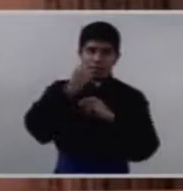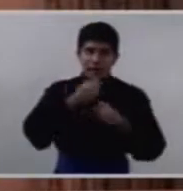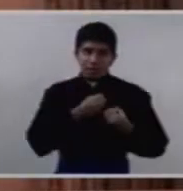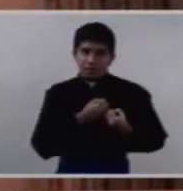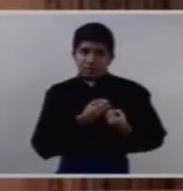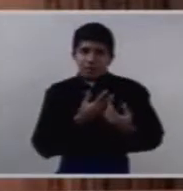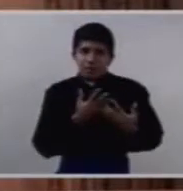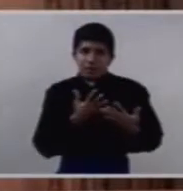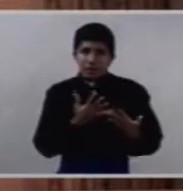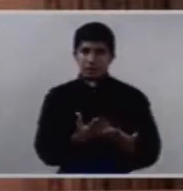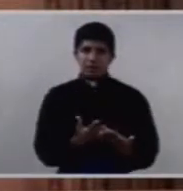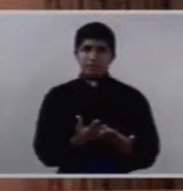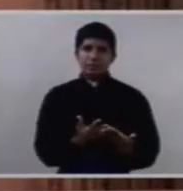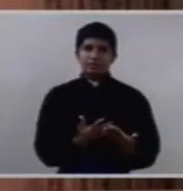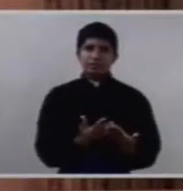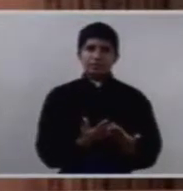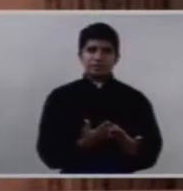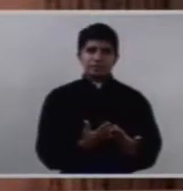misericordia